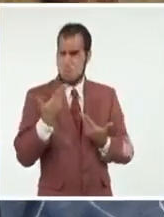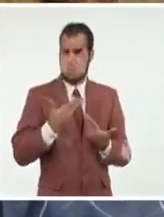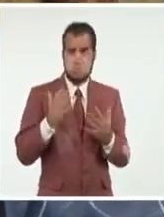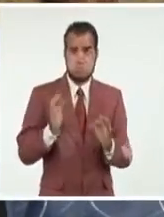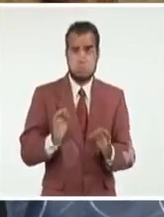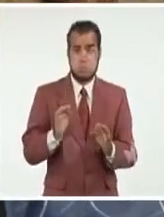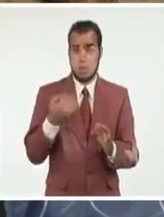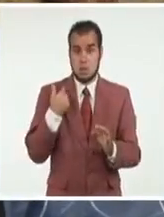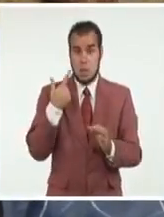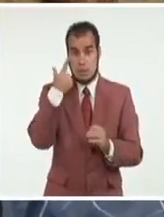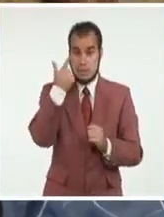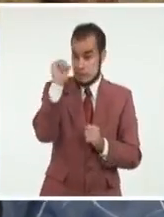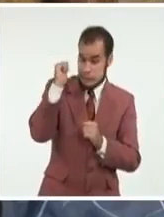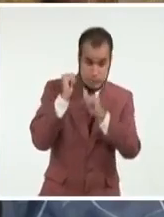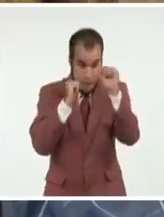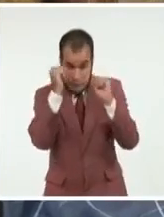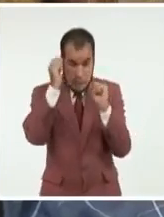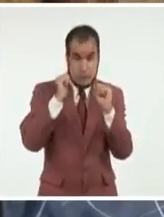piedras que ya pude esquivar, hubo una